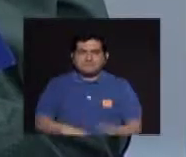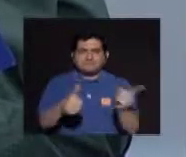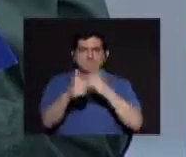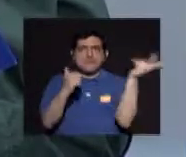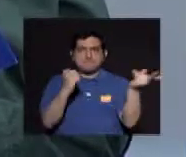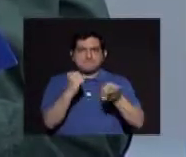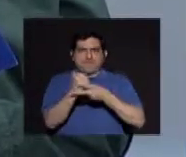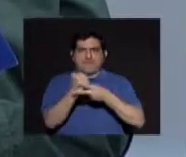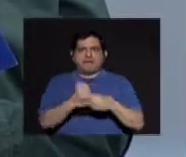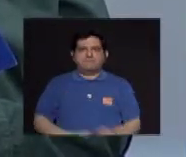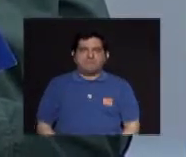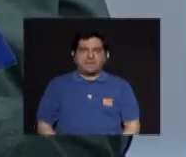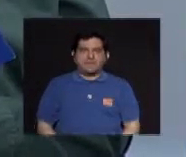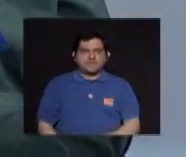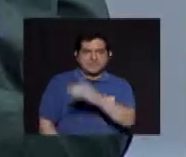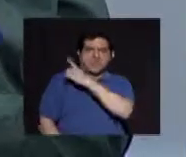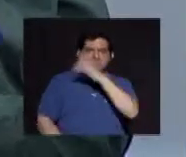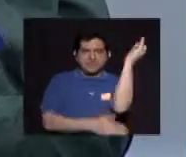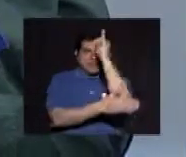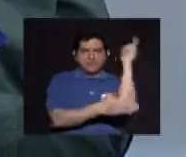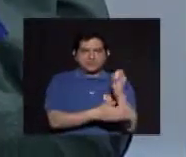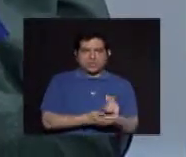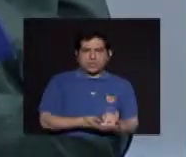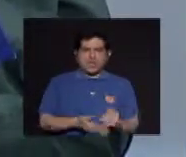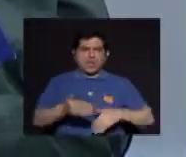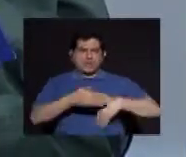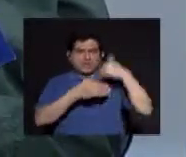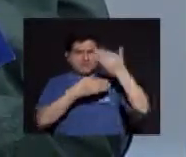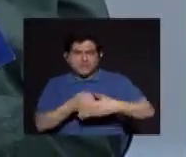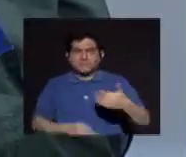de trabajar por primera vez como